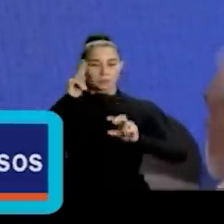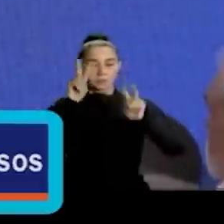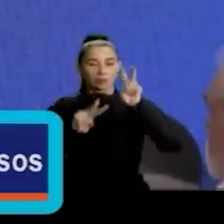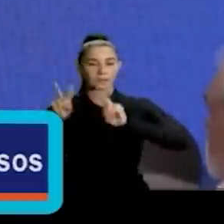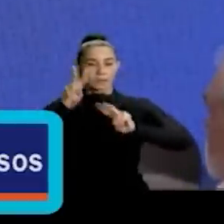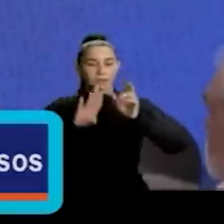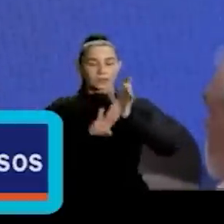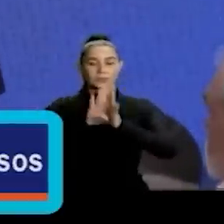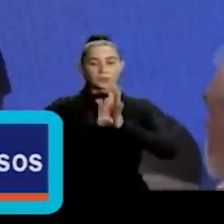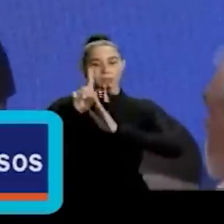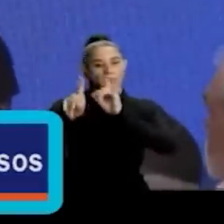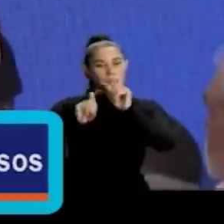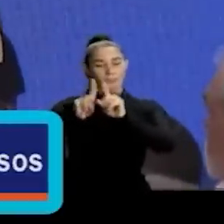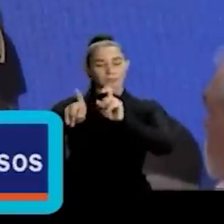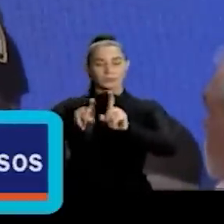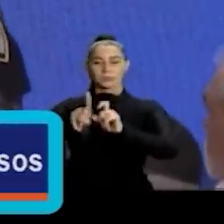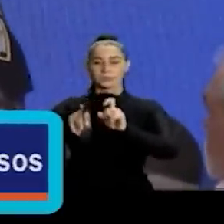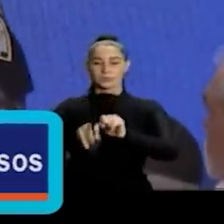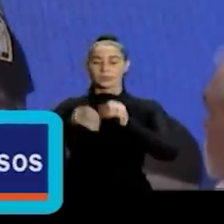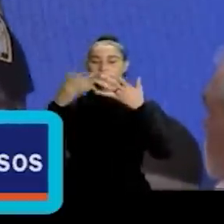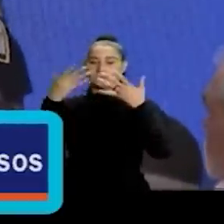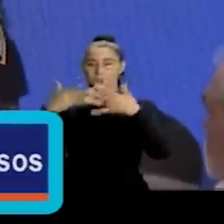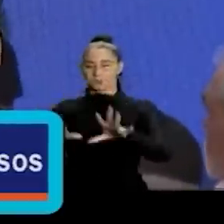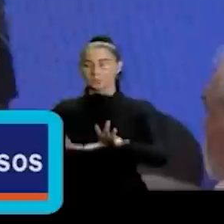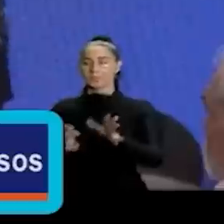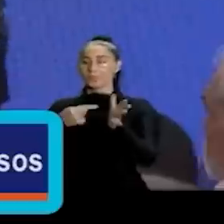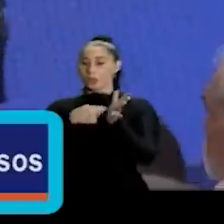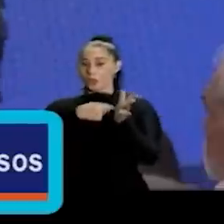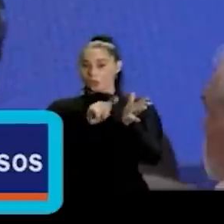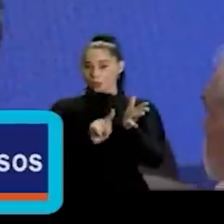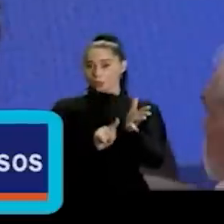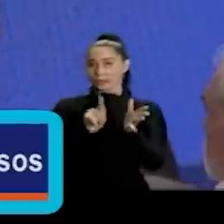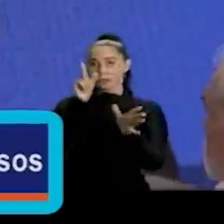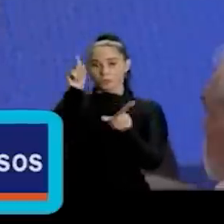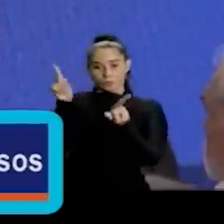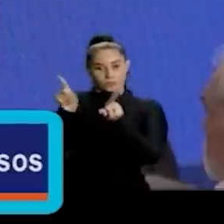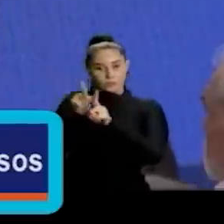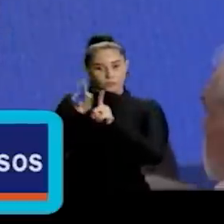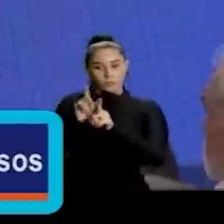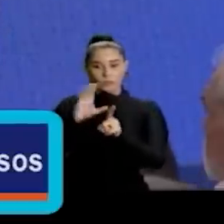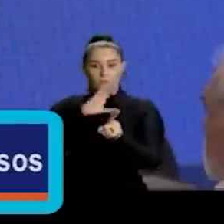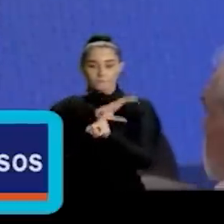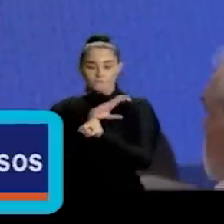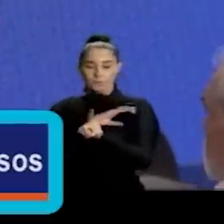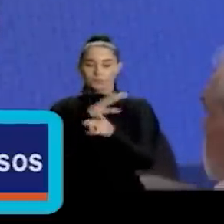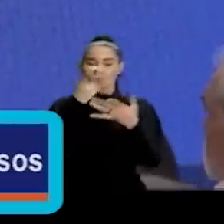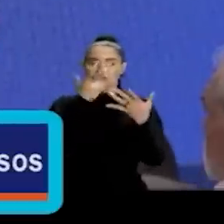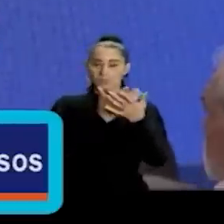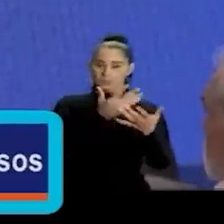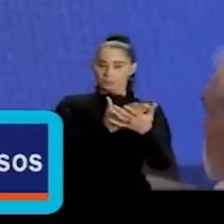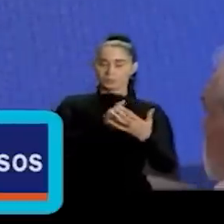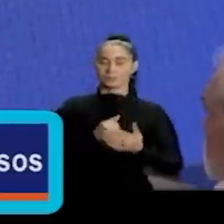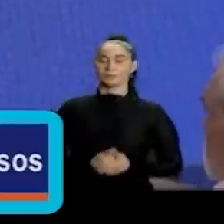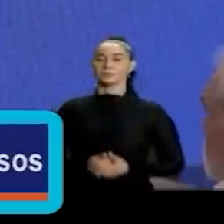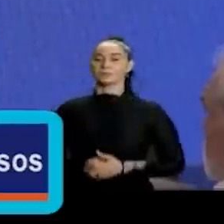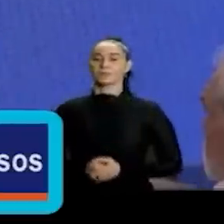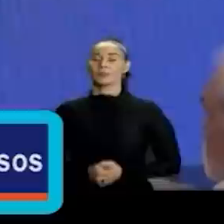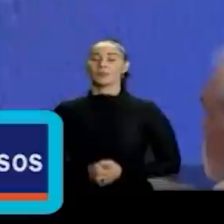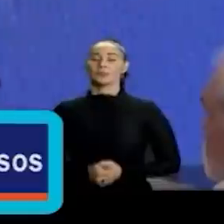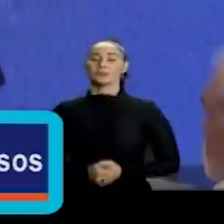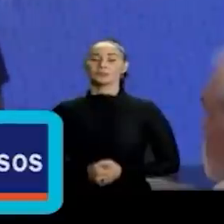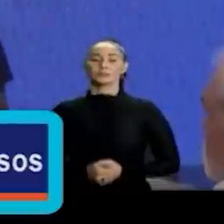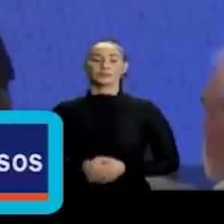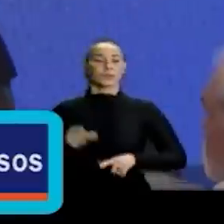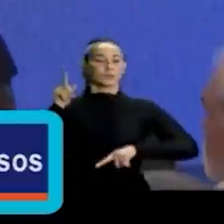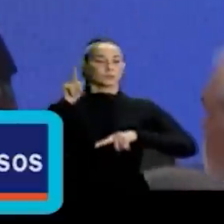desarrollando la investigación, que ya está comprobado que fue con complicidad en ambos casos. O